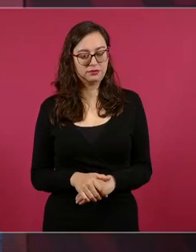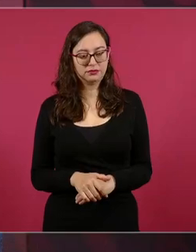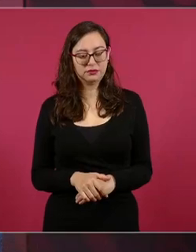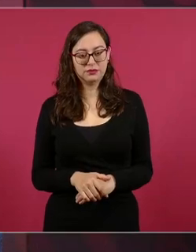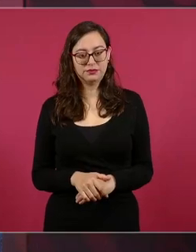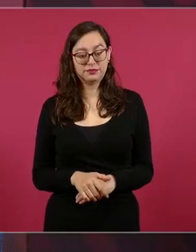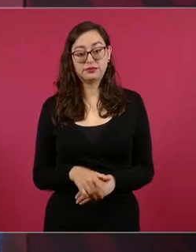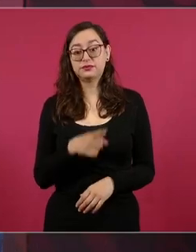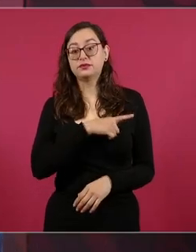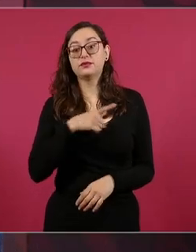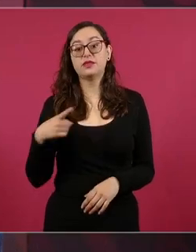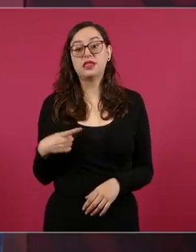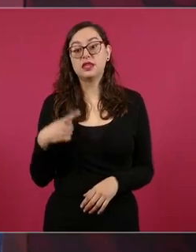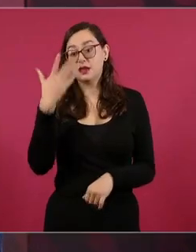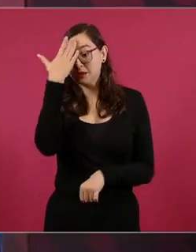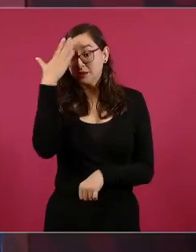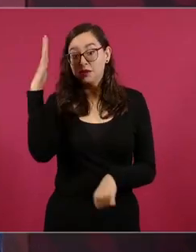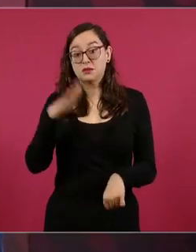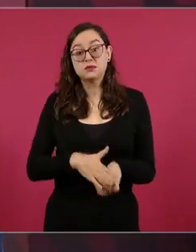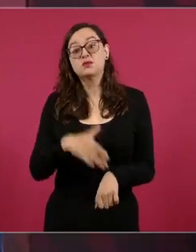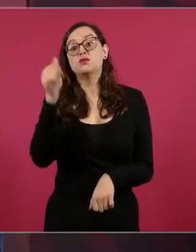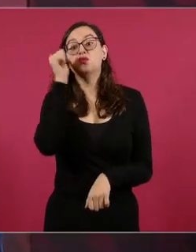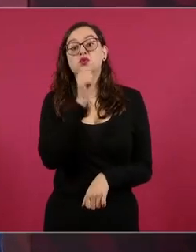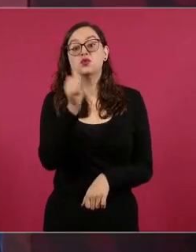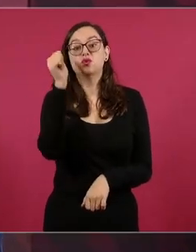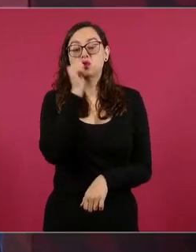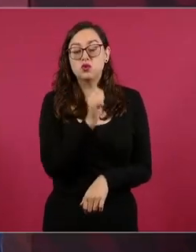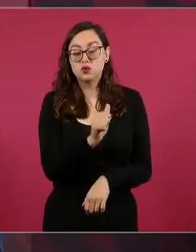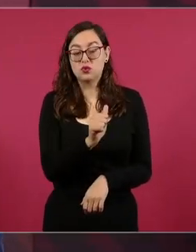México era la corrupción.